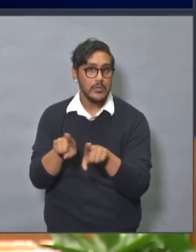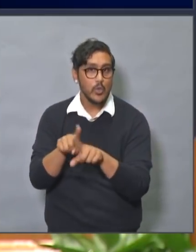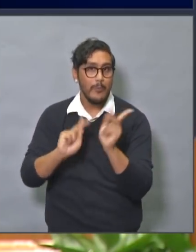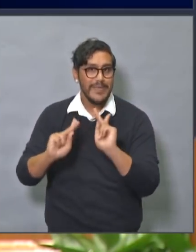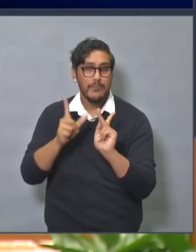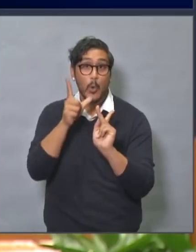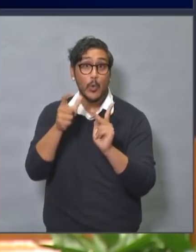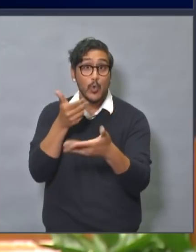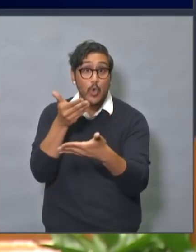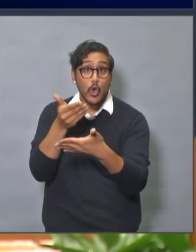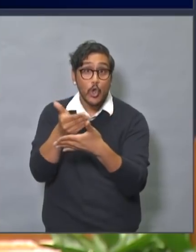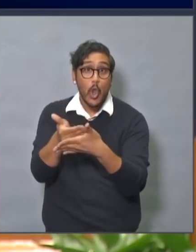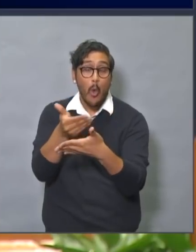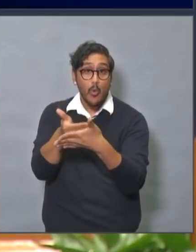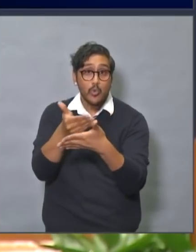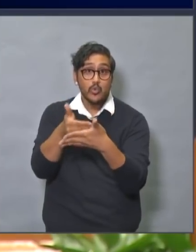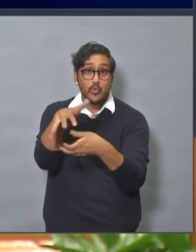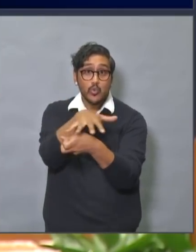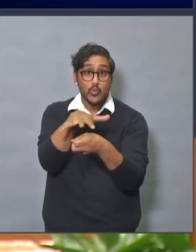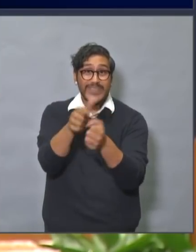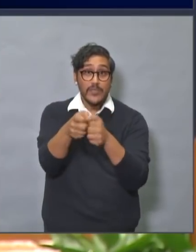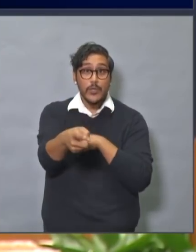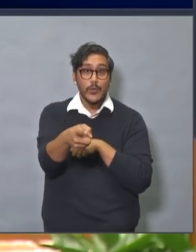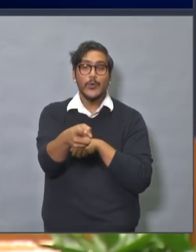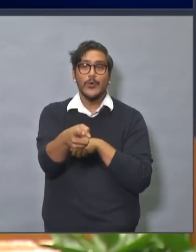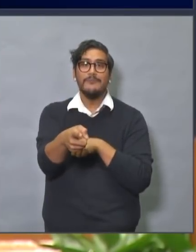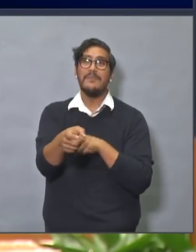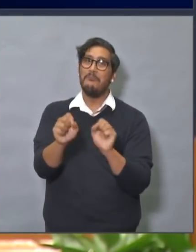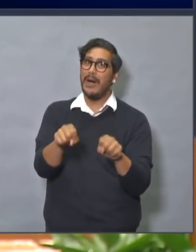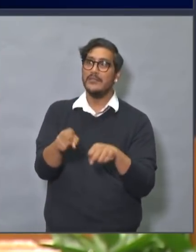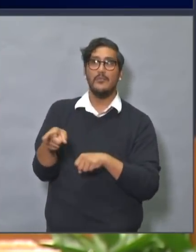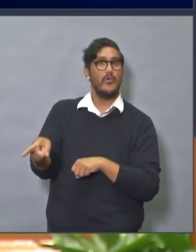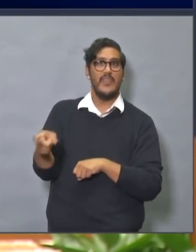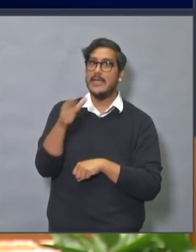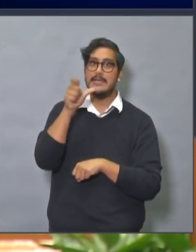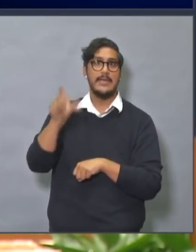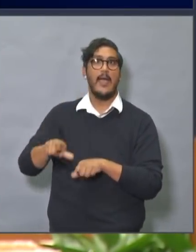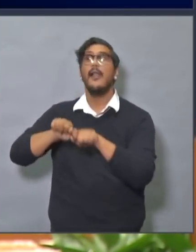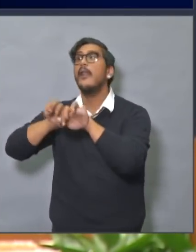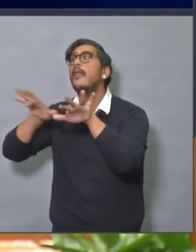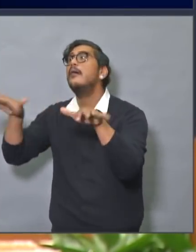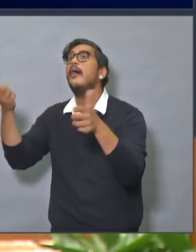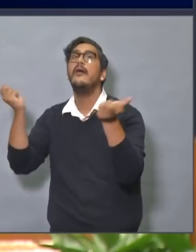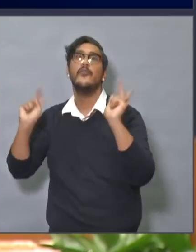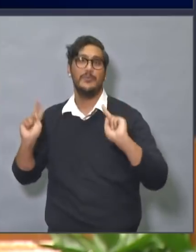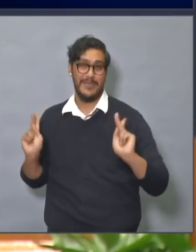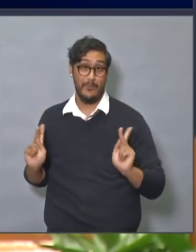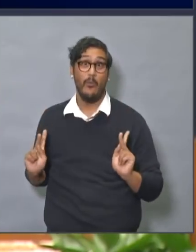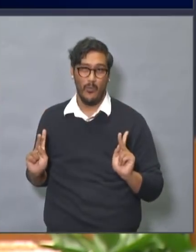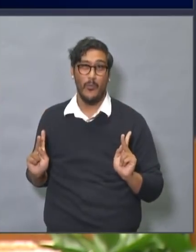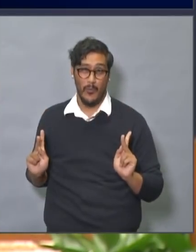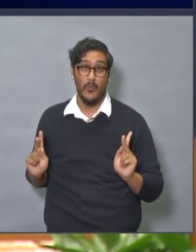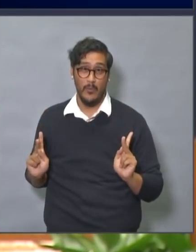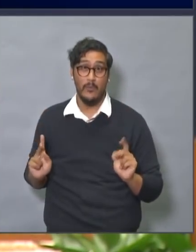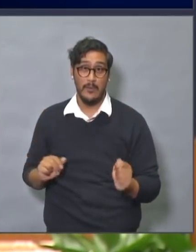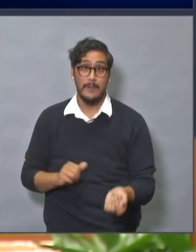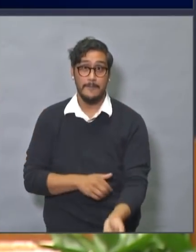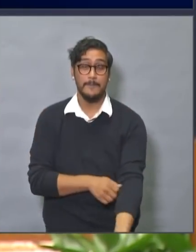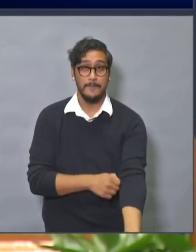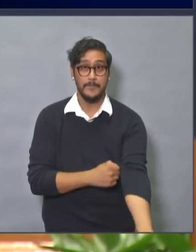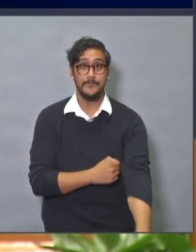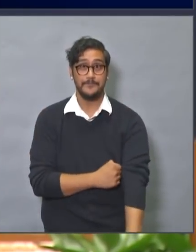contactos cercanos eviten posiblemente exponer a otros durante el tiempo donde podrían volverse